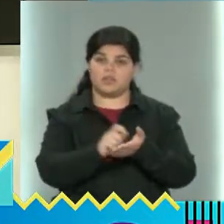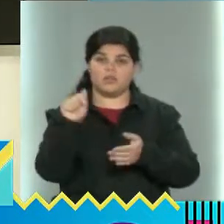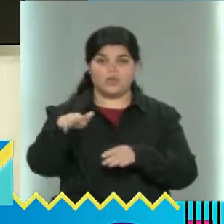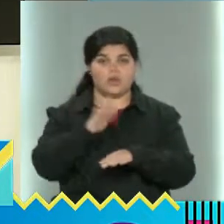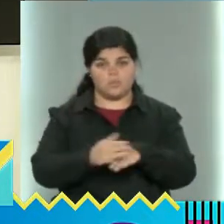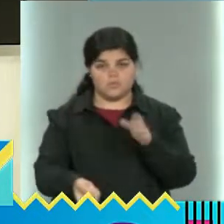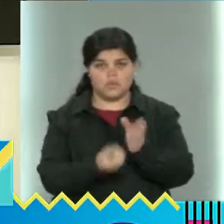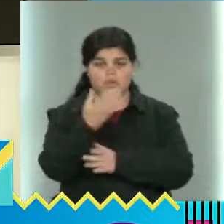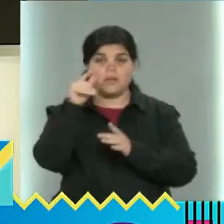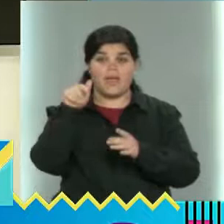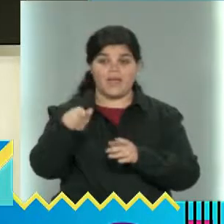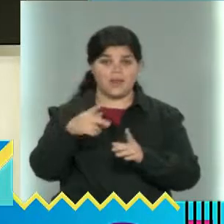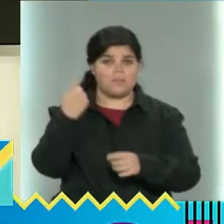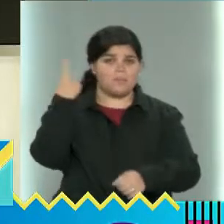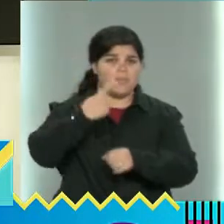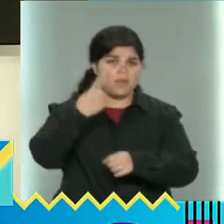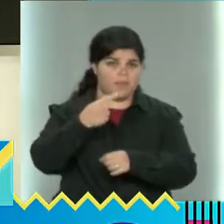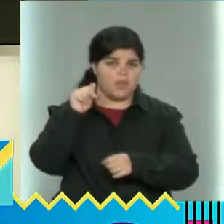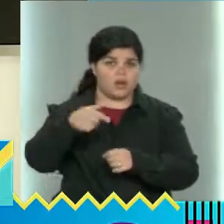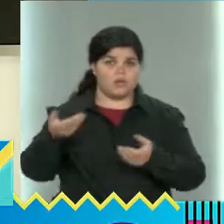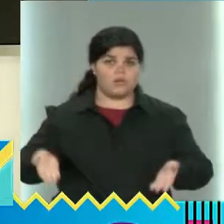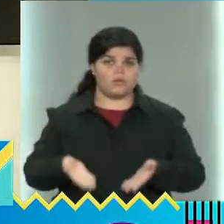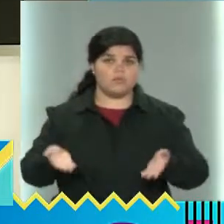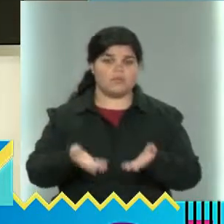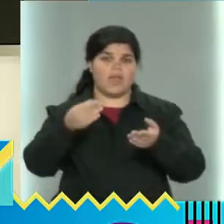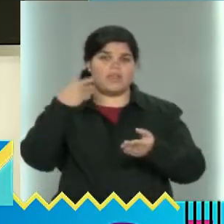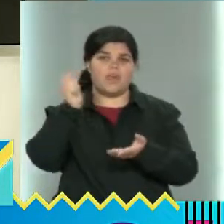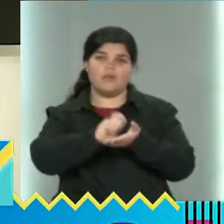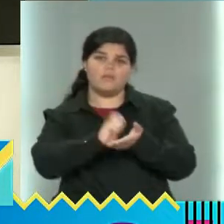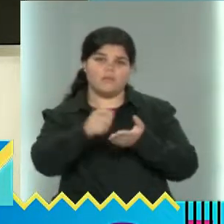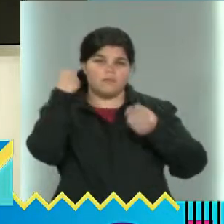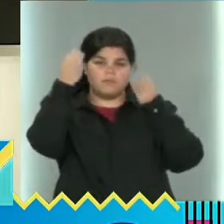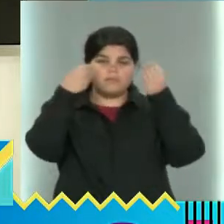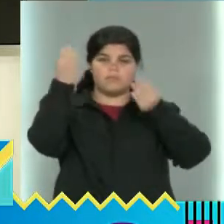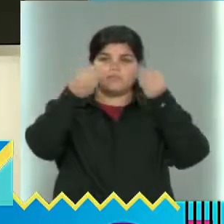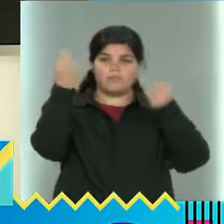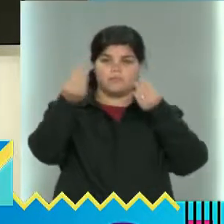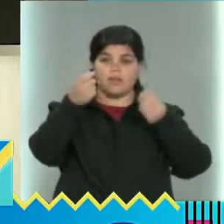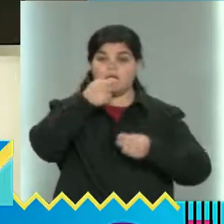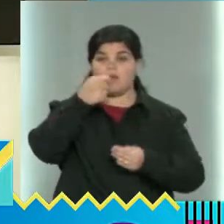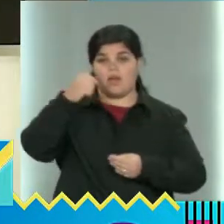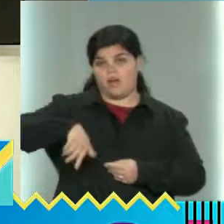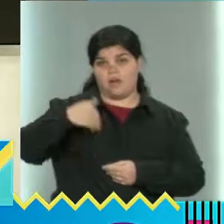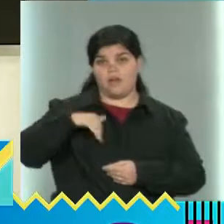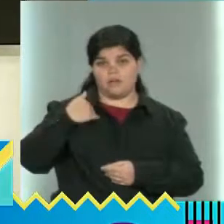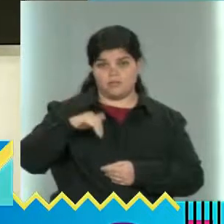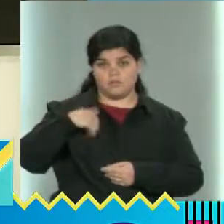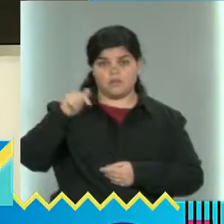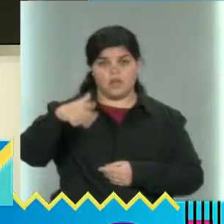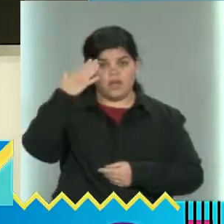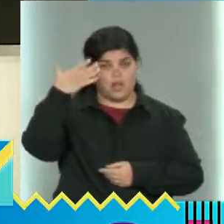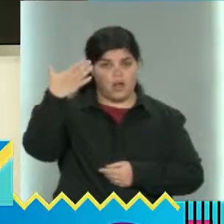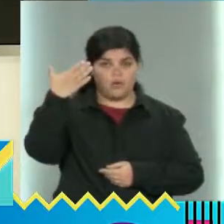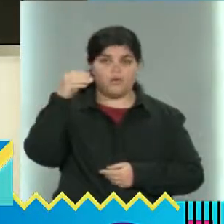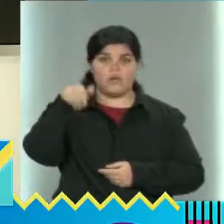por él, precursor, ¿sí? Y uno de los pioneros de la literatura fantástica y de ciencia ficción en nuestro país, bueno, es que se conmemora el